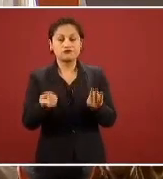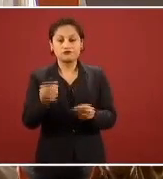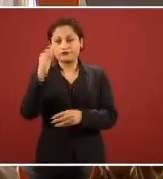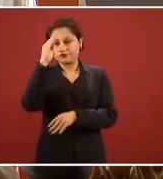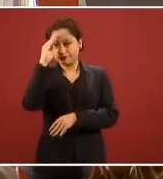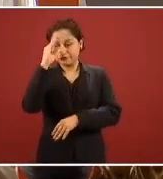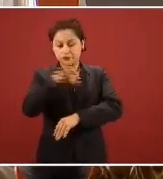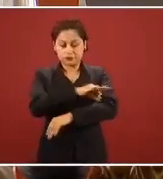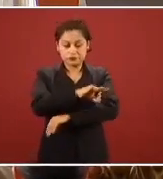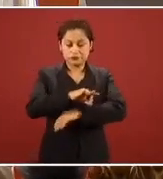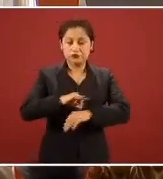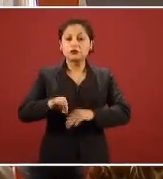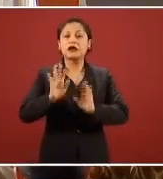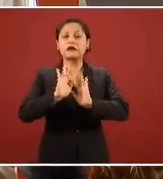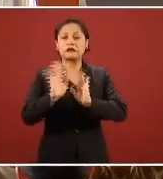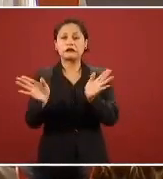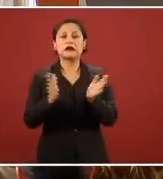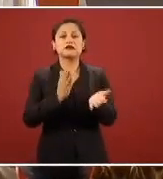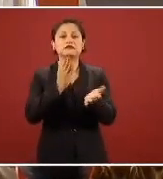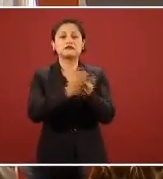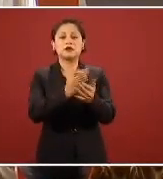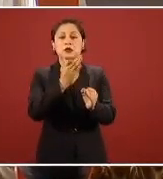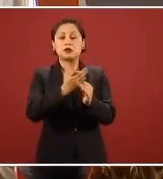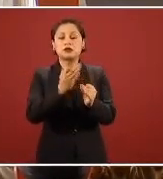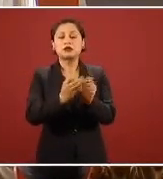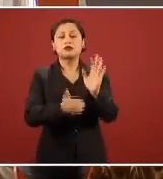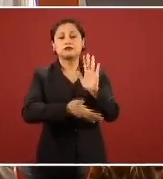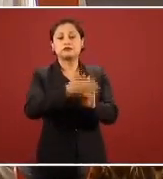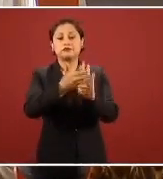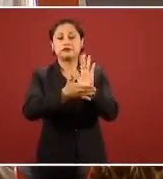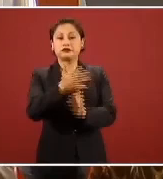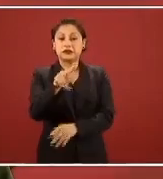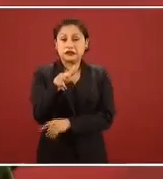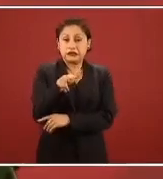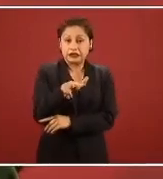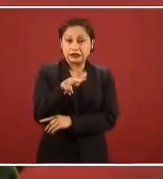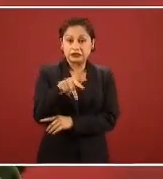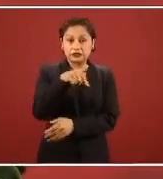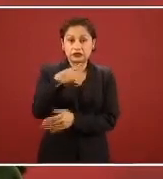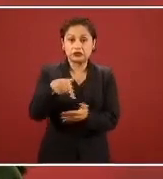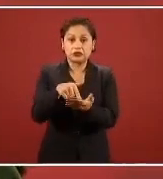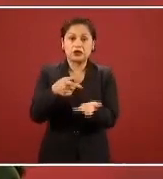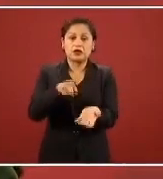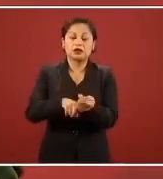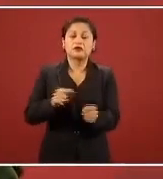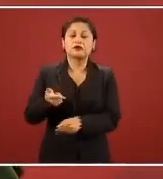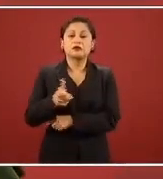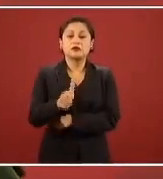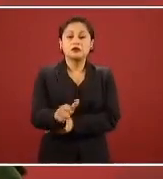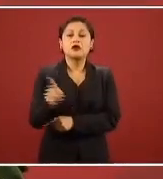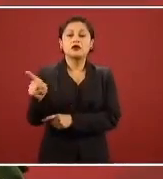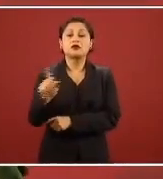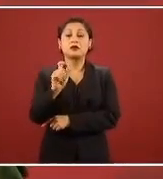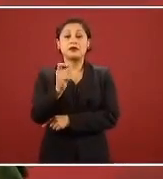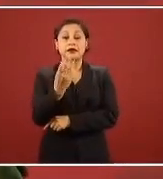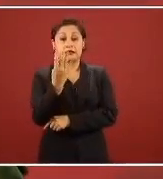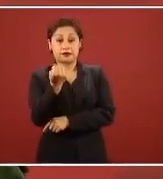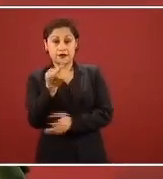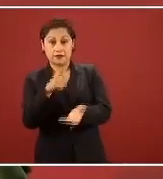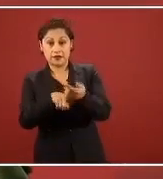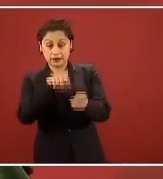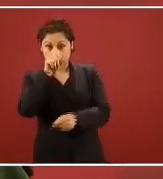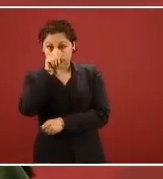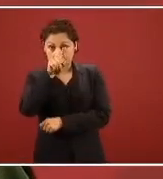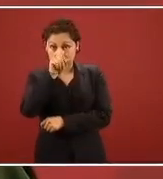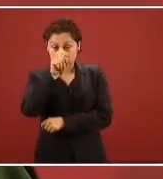construyendo 18 compañías en Guanajuato, 29 en Jalisco,